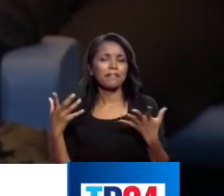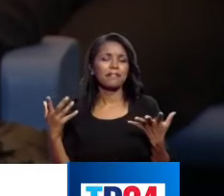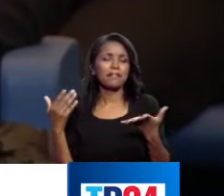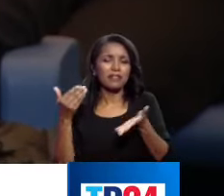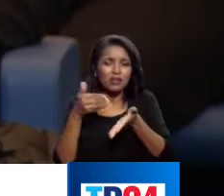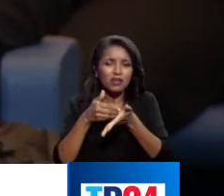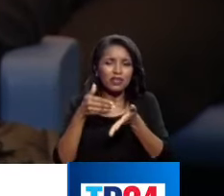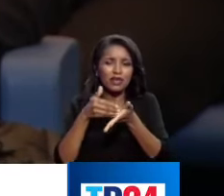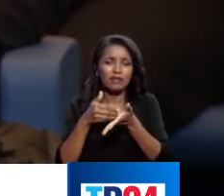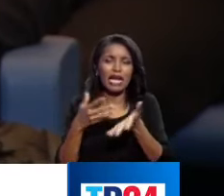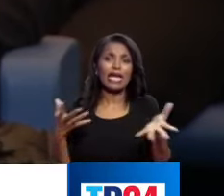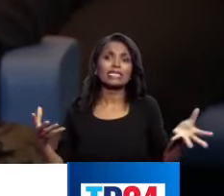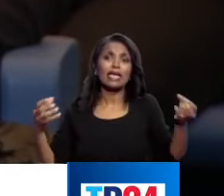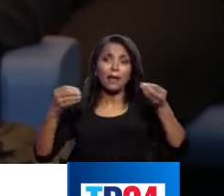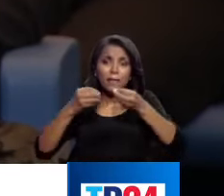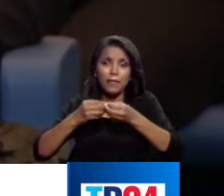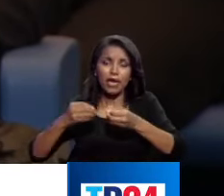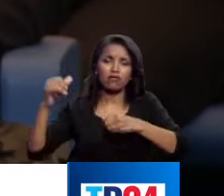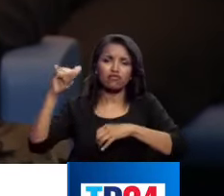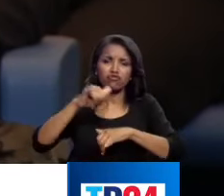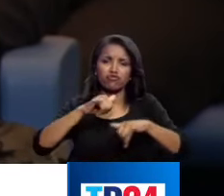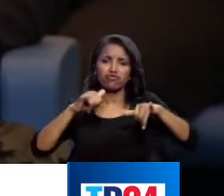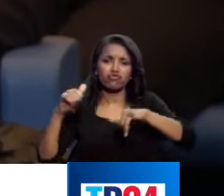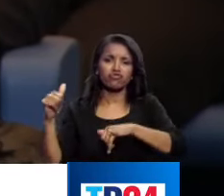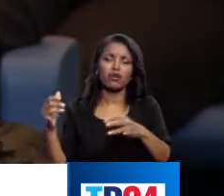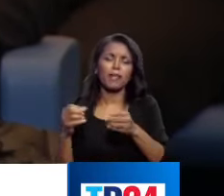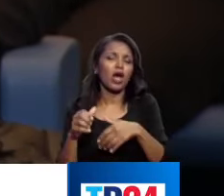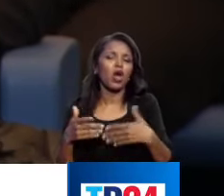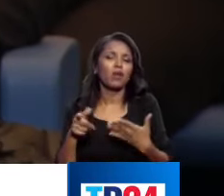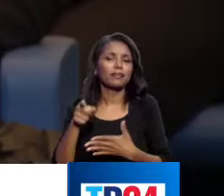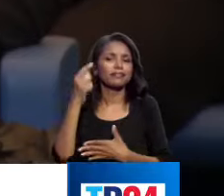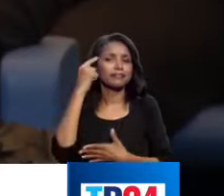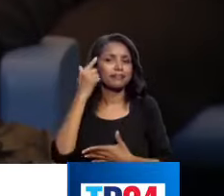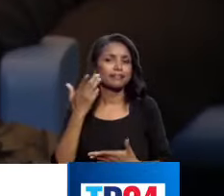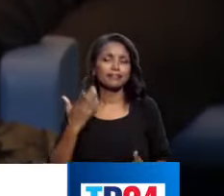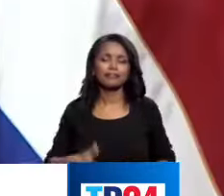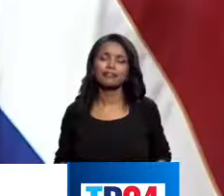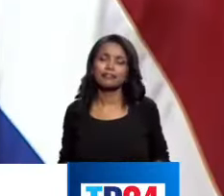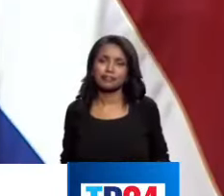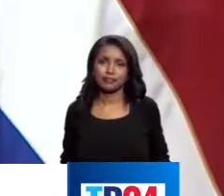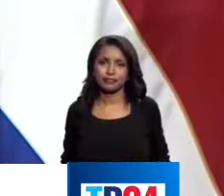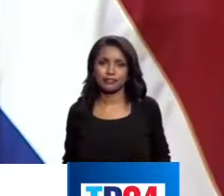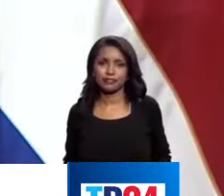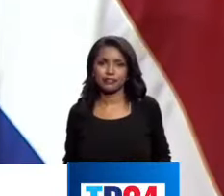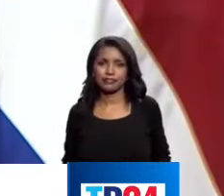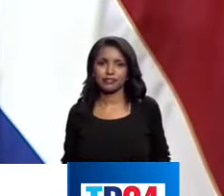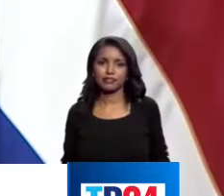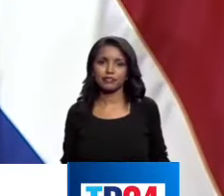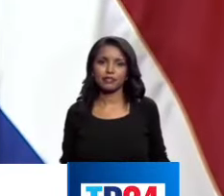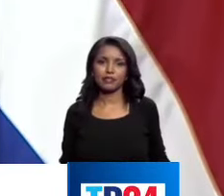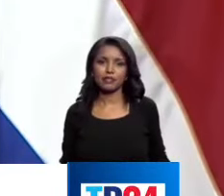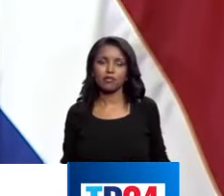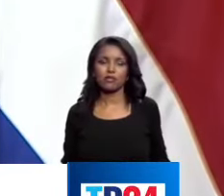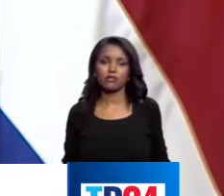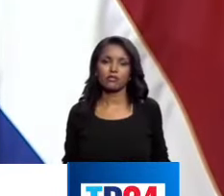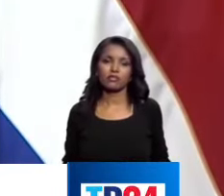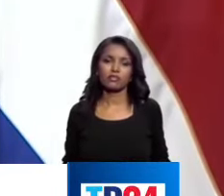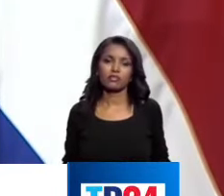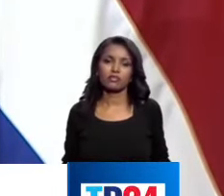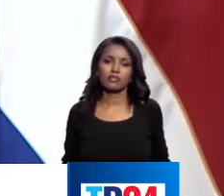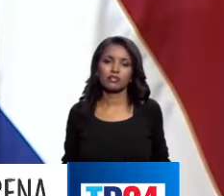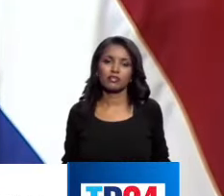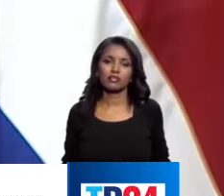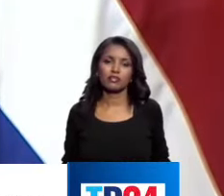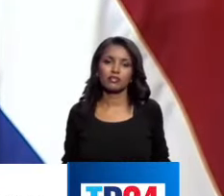reactivar estos aeropuertos y aumentar el flujo de vuelos internacionales a los mismos? Su tiempo comienza a partir de este momento.